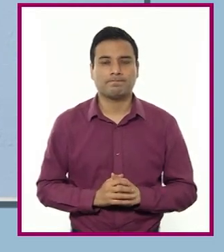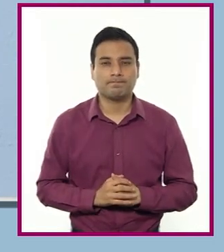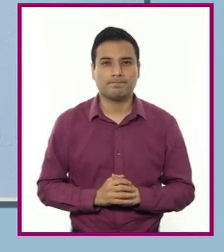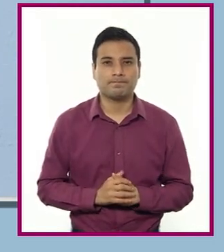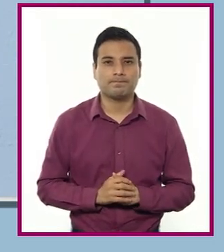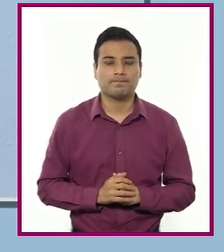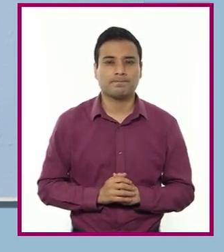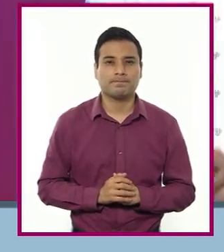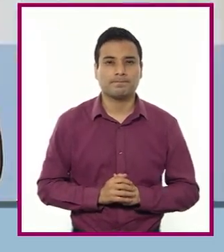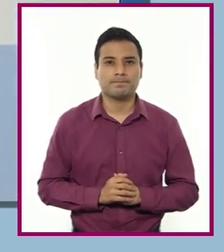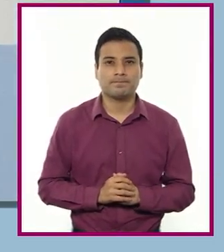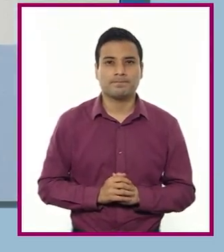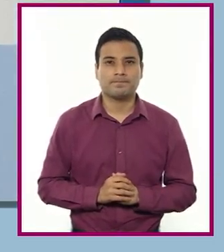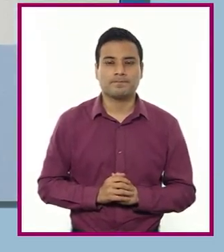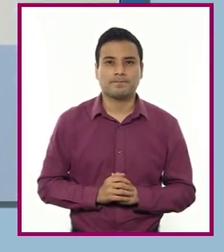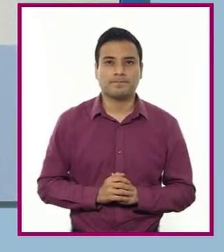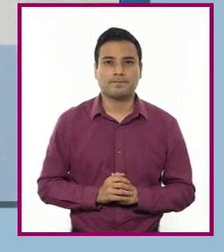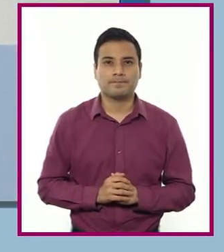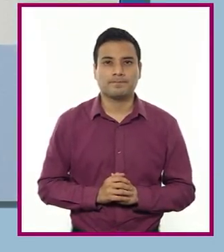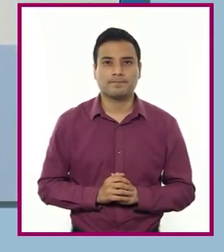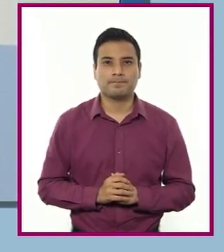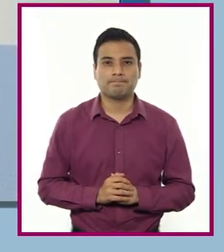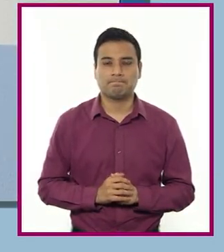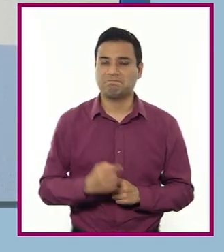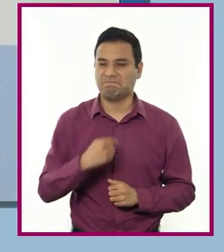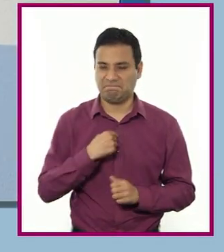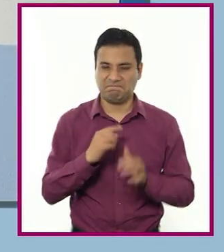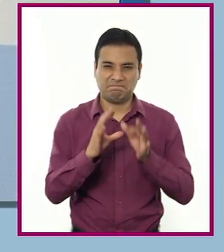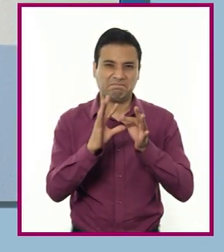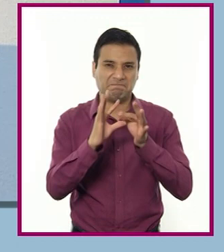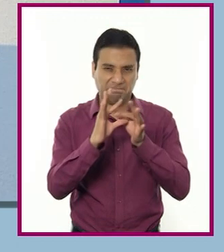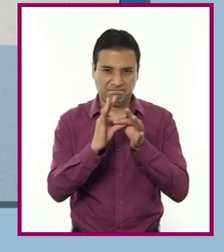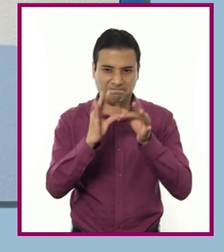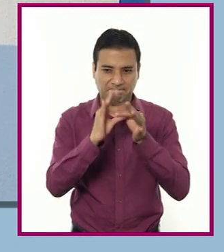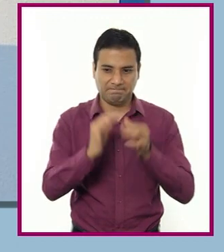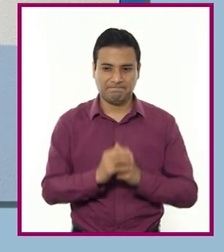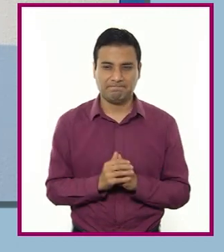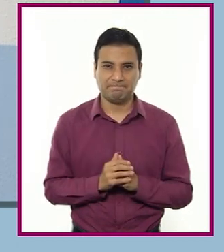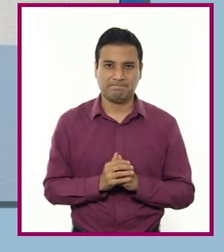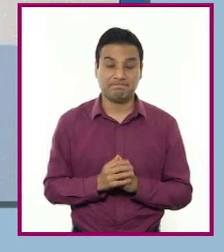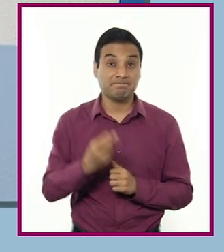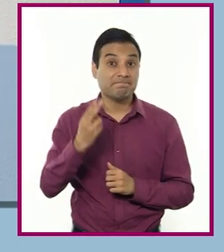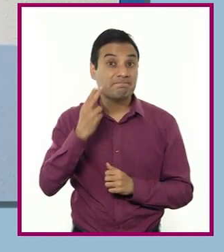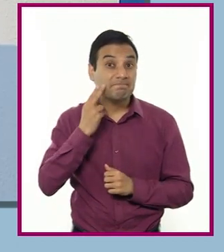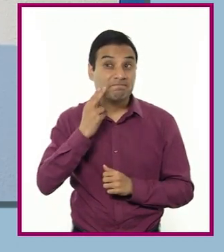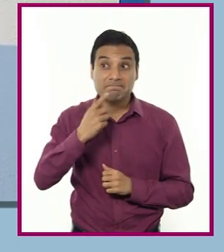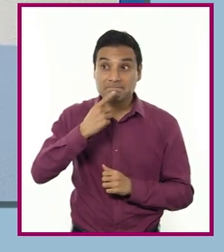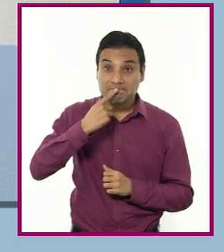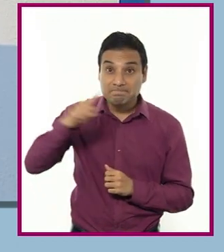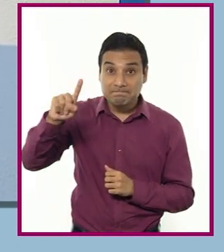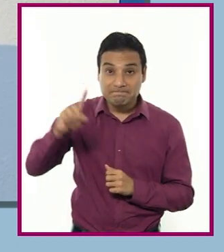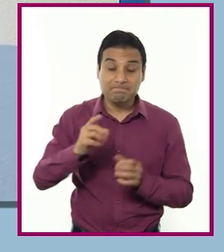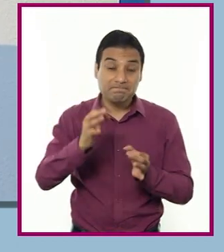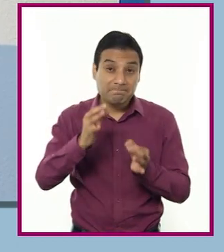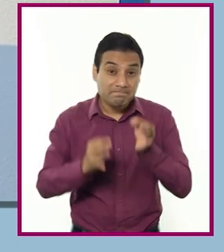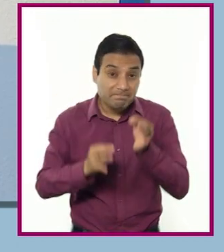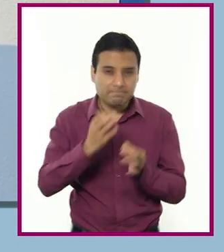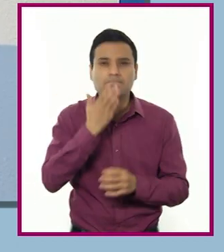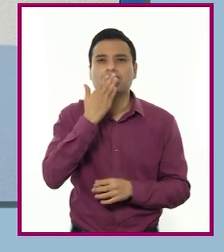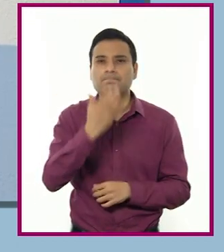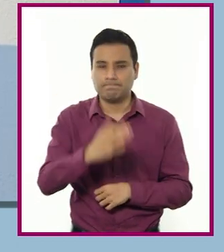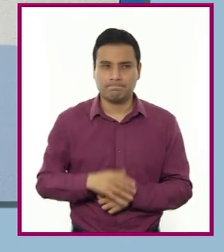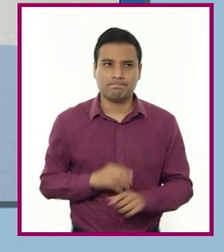su bienestar. Por mi parte, yo podría destacar que Nancy buscó la vía legal que garantiza que